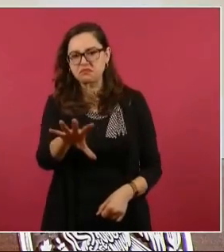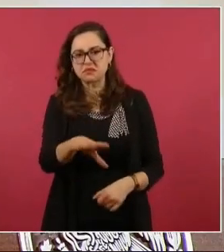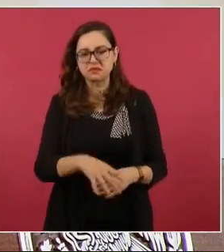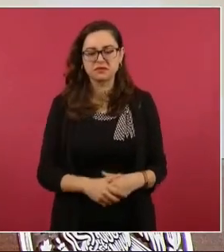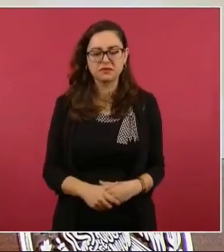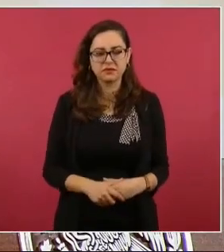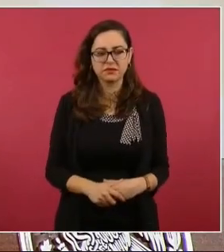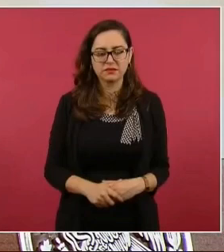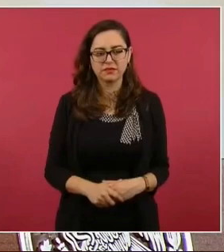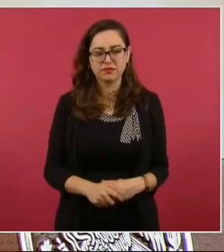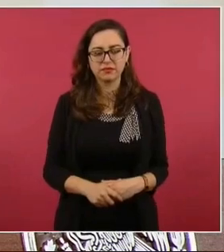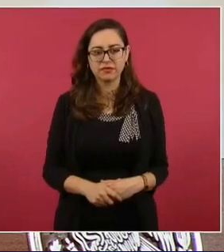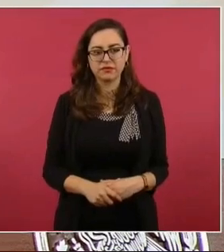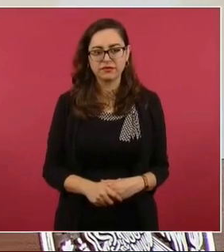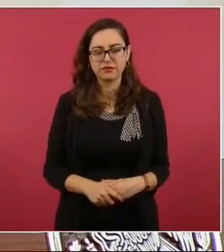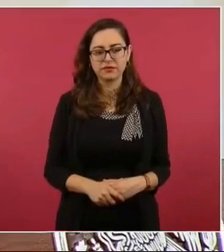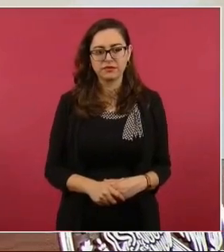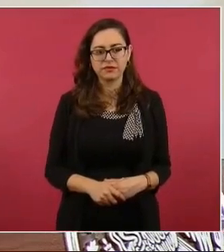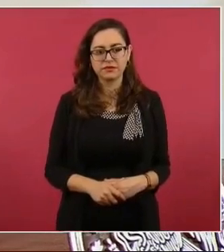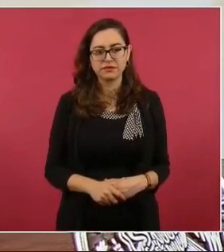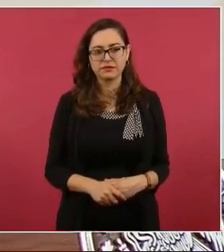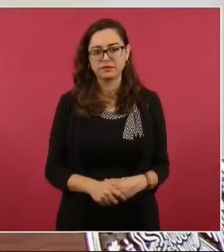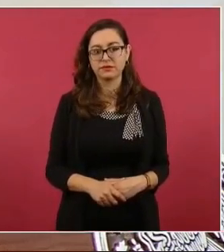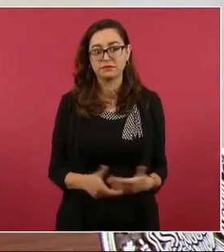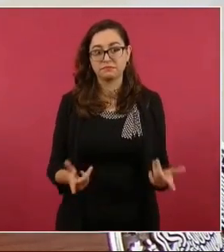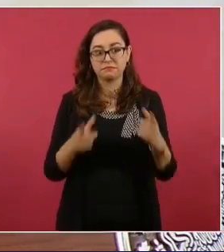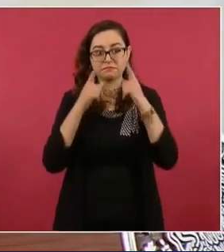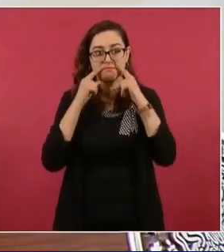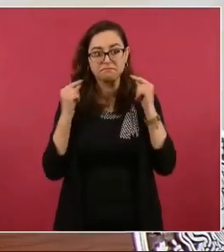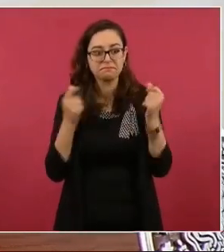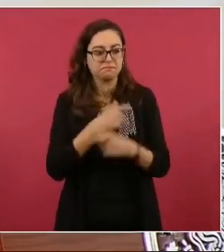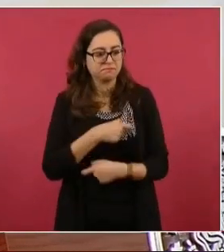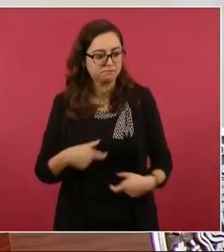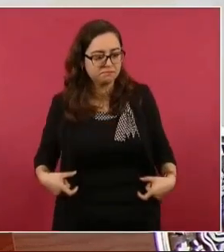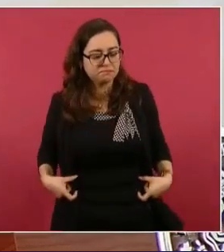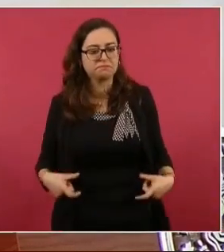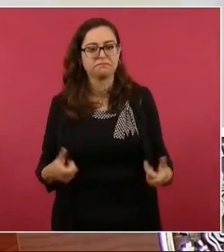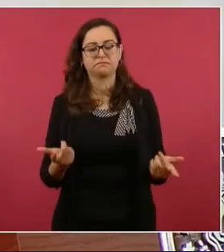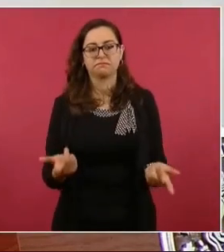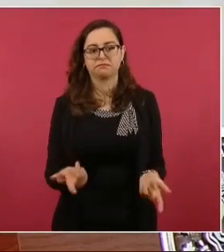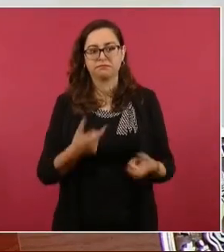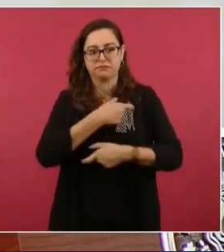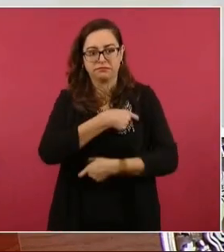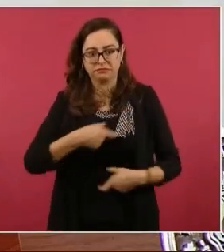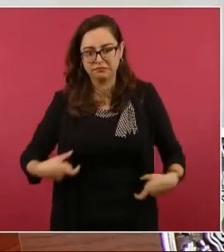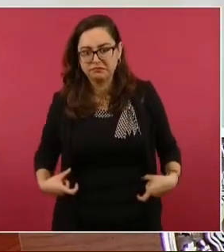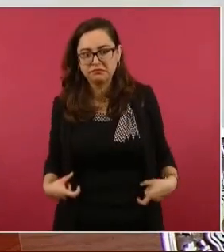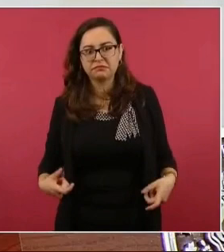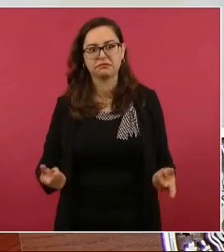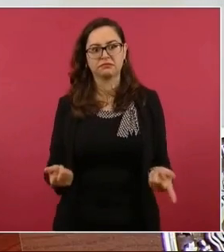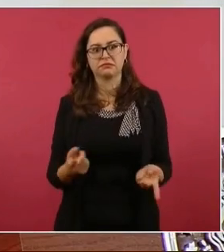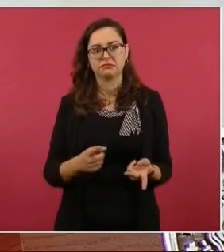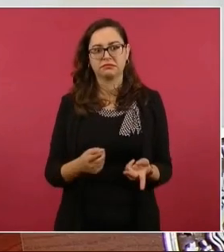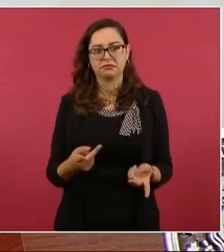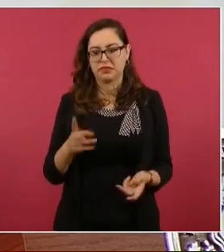mucho menos de Villa y de Zapata y de General Cárdenas.